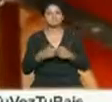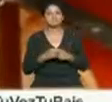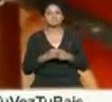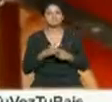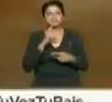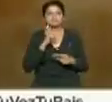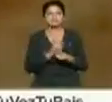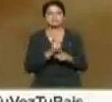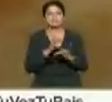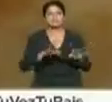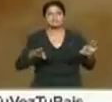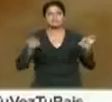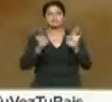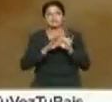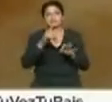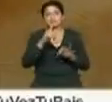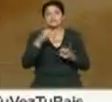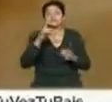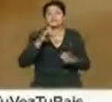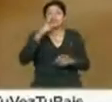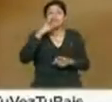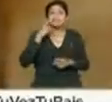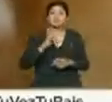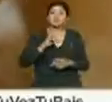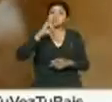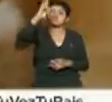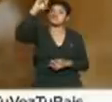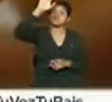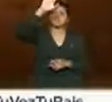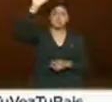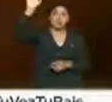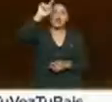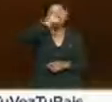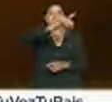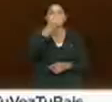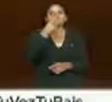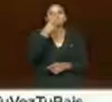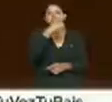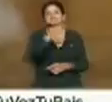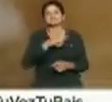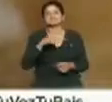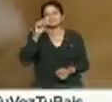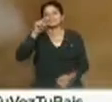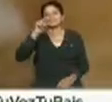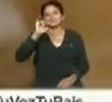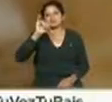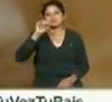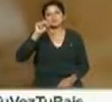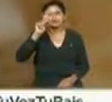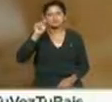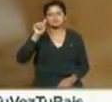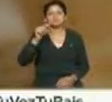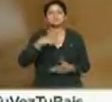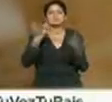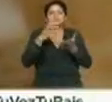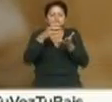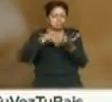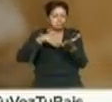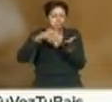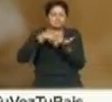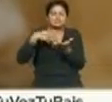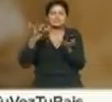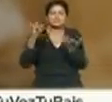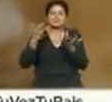considerado en la dieta de los astronautas. La quinoa se produce principalmente en las provincias de Chimborazo, Carchi,